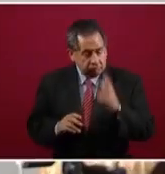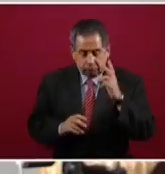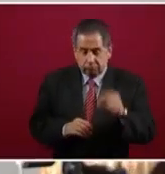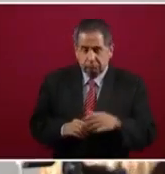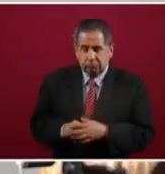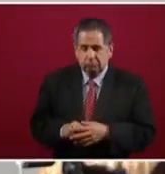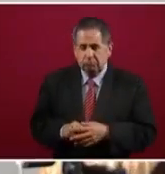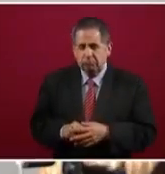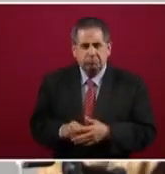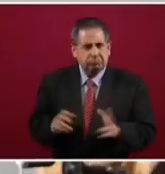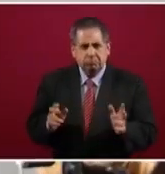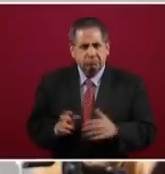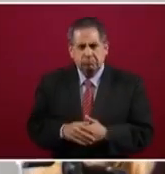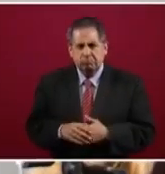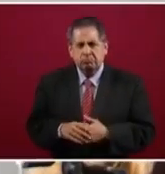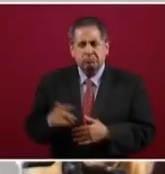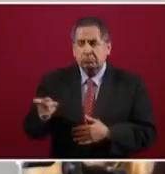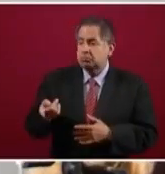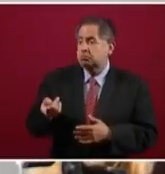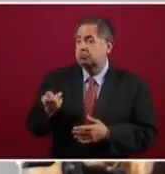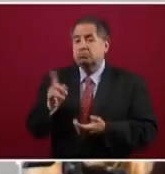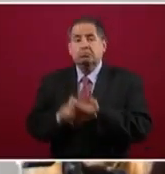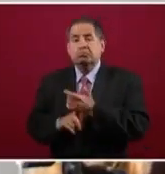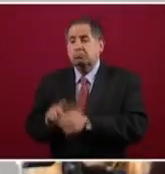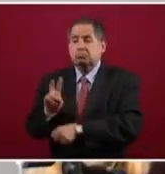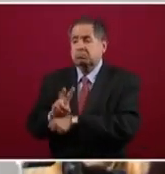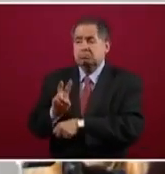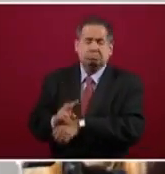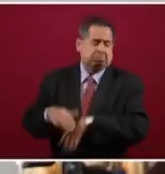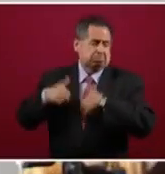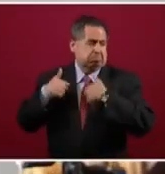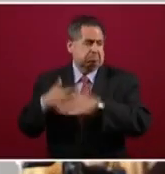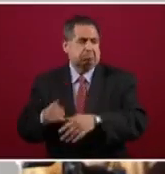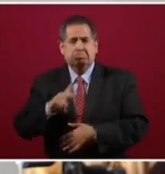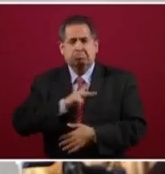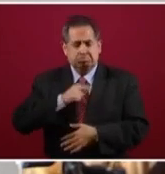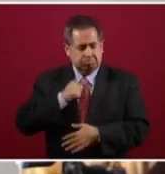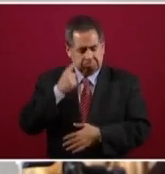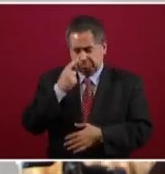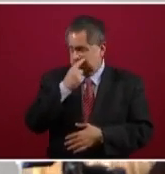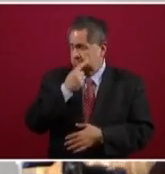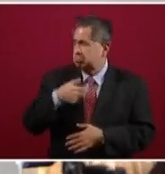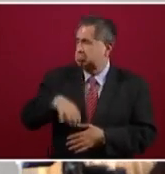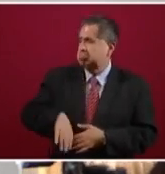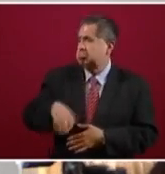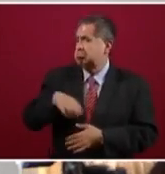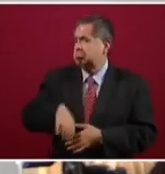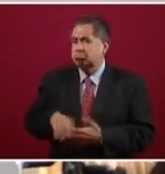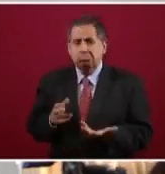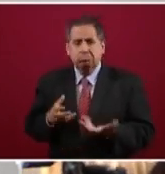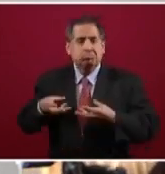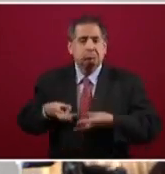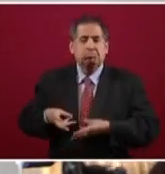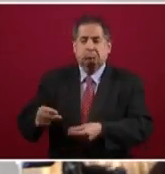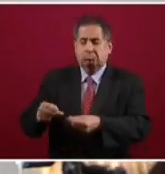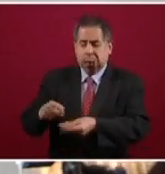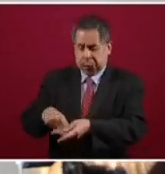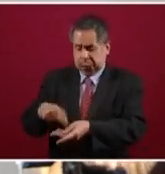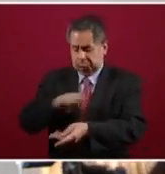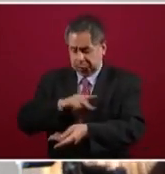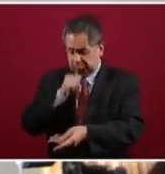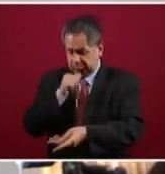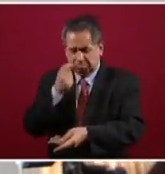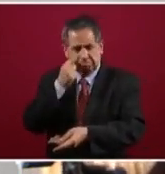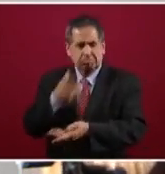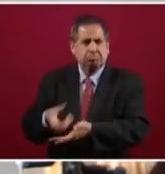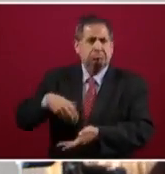¿qué te vas a estar metiendo a cuidar el dinero del presupuesto si no es tuyo?